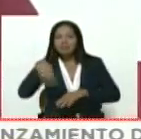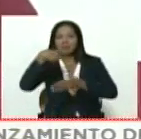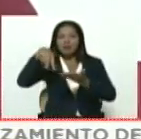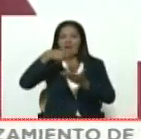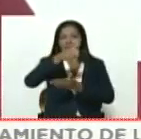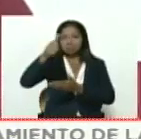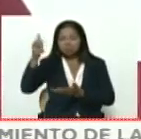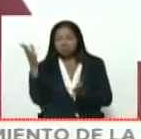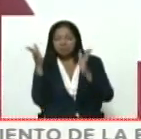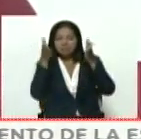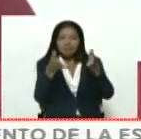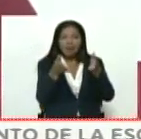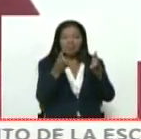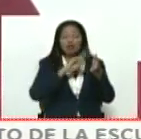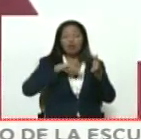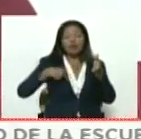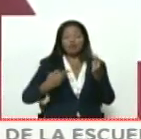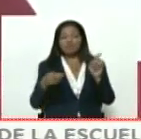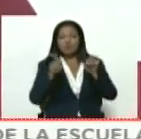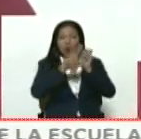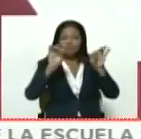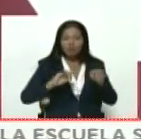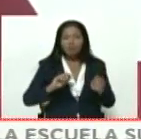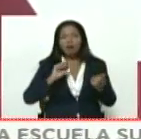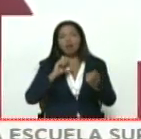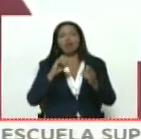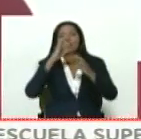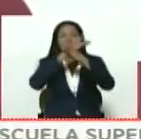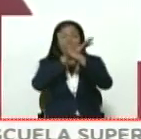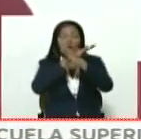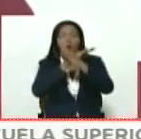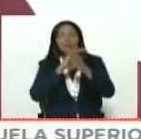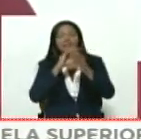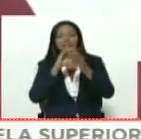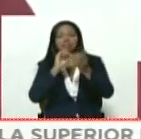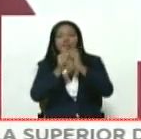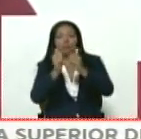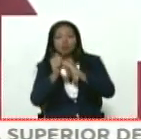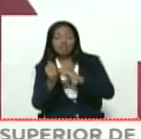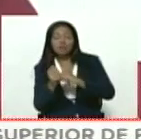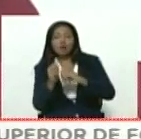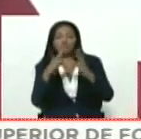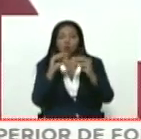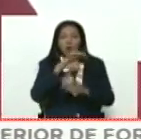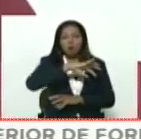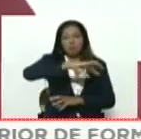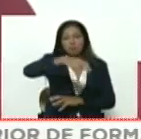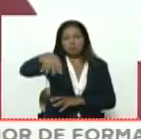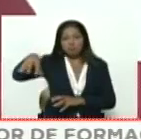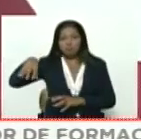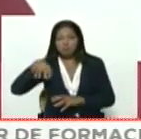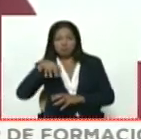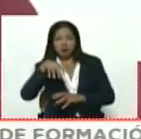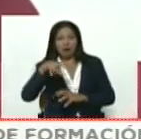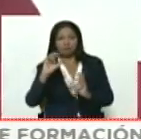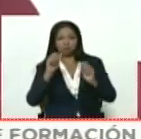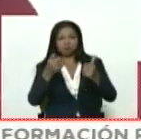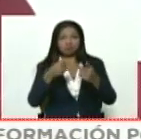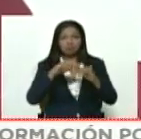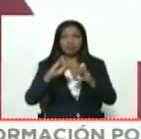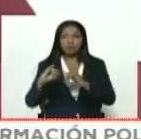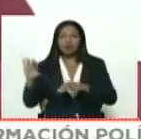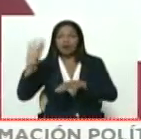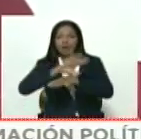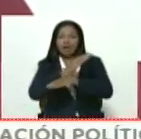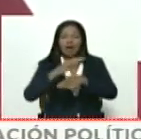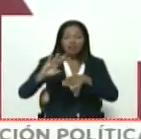desarrolló, así como nuestros Juegos Deportivos, en todos los municipios del país. Por primera vez, el festival arropa las disciplinas de canto